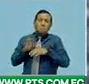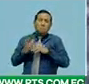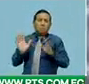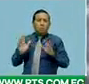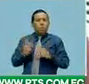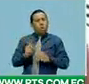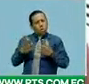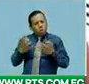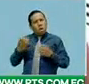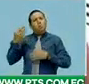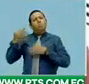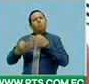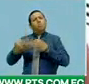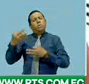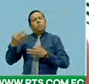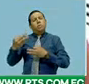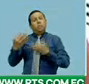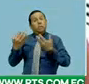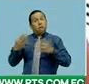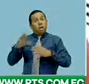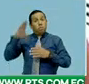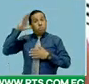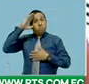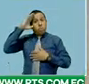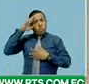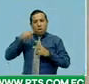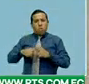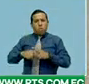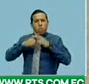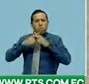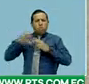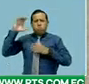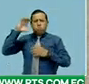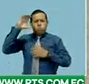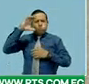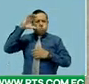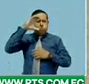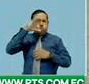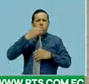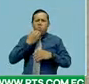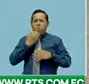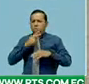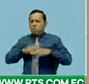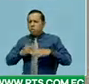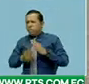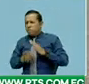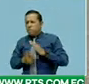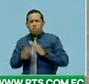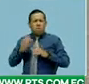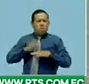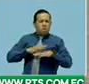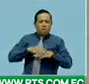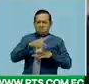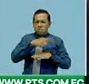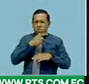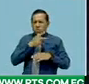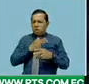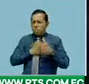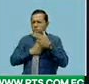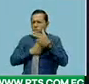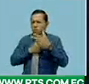abandonado así nomás. Se activaron de inmediato las operaciones para determinar el móvil del crimen, así como localizar a quienes lo